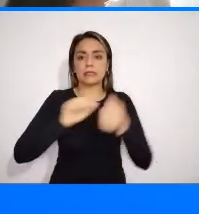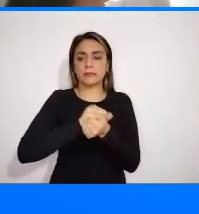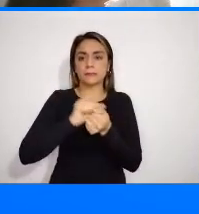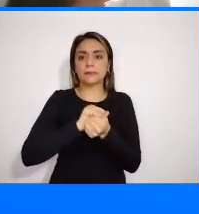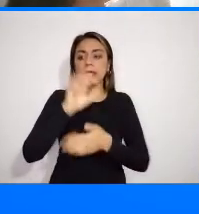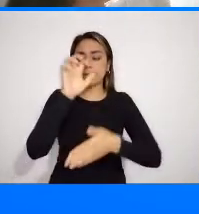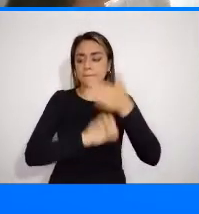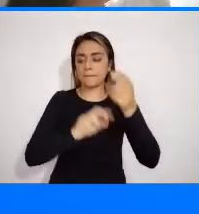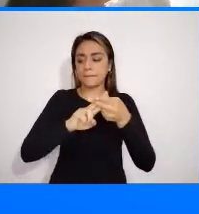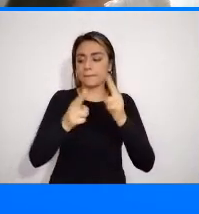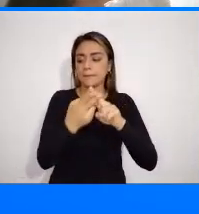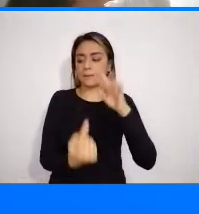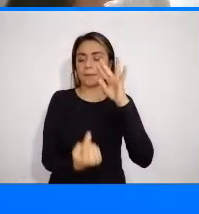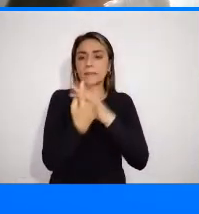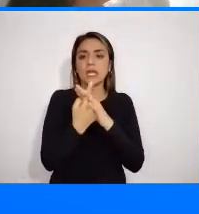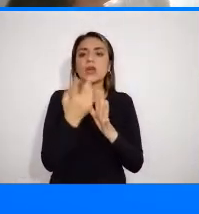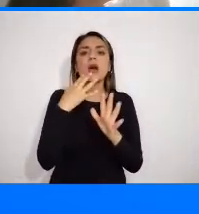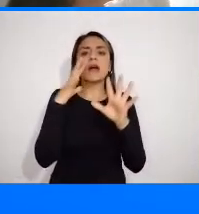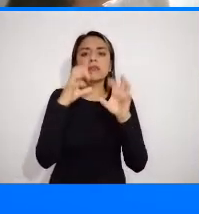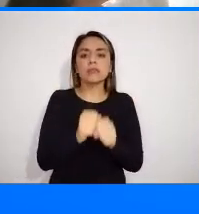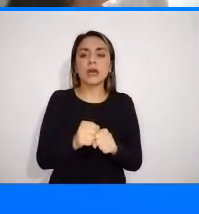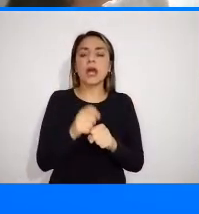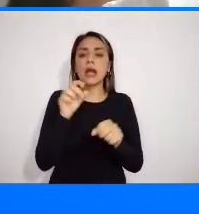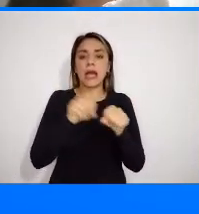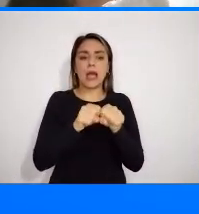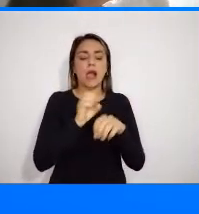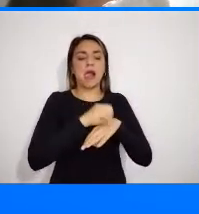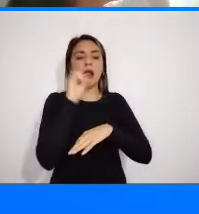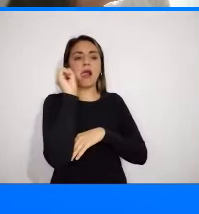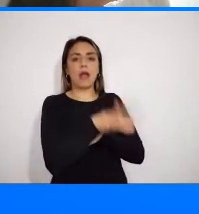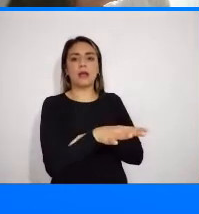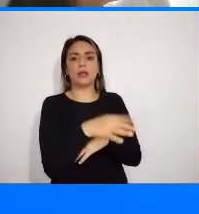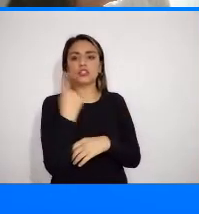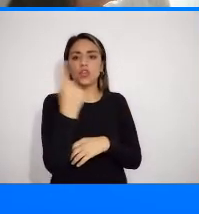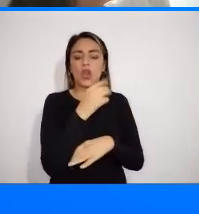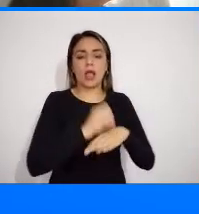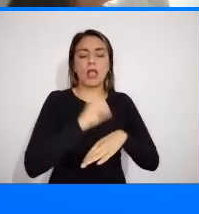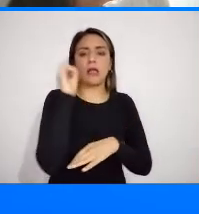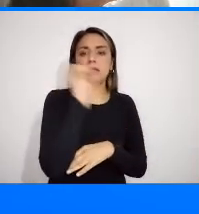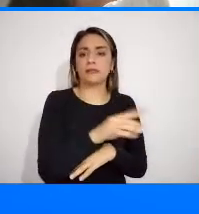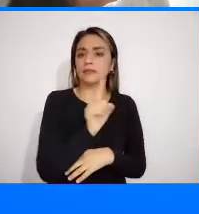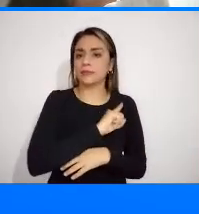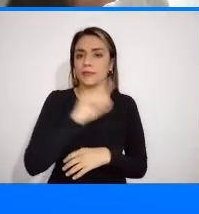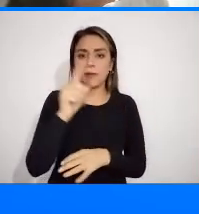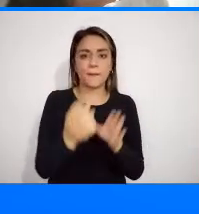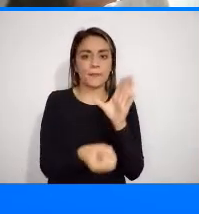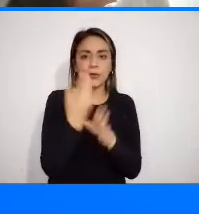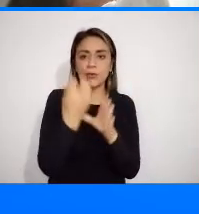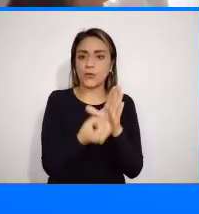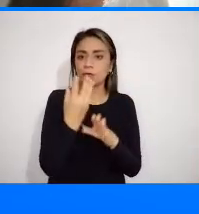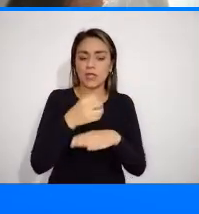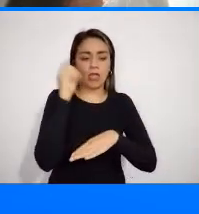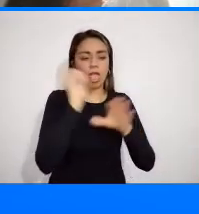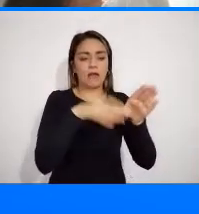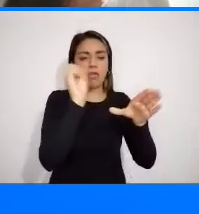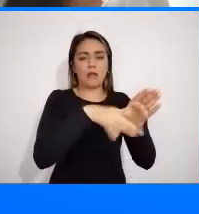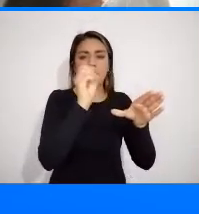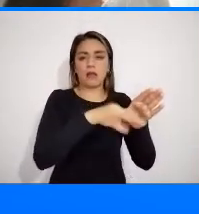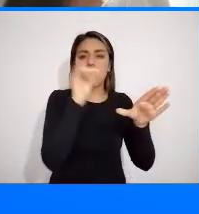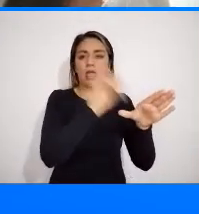la generación de residuos, no los deja abandonados allá tampoco, no produce tanto residuo.